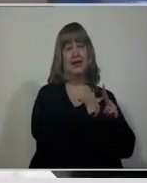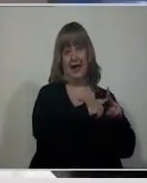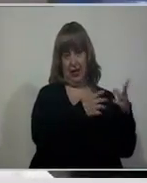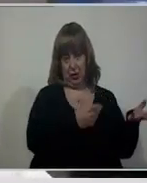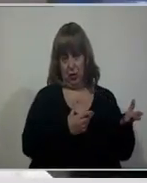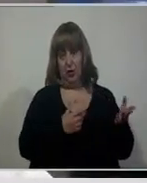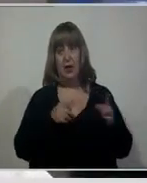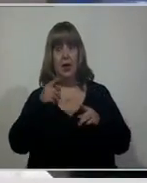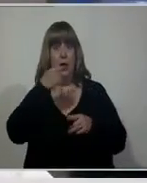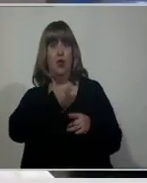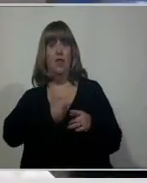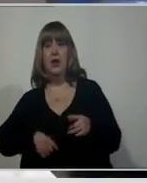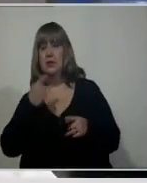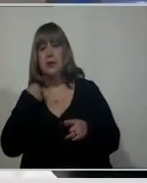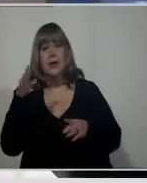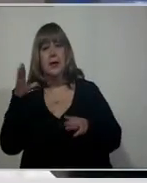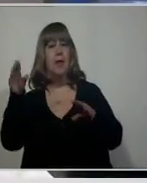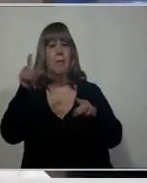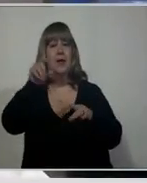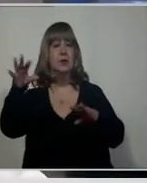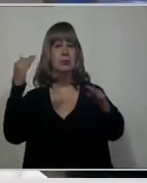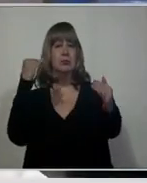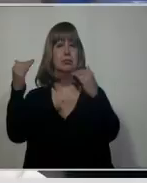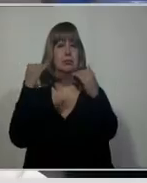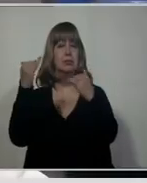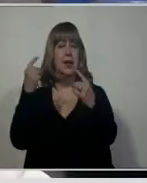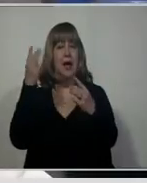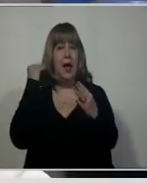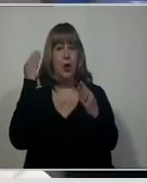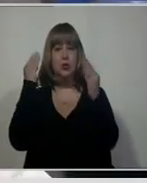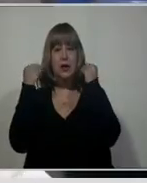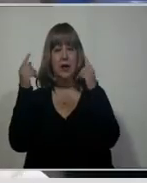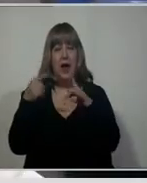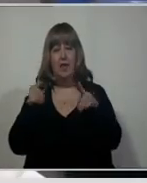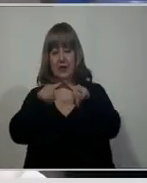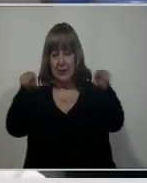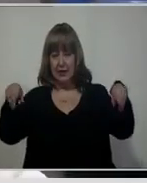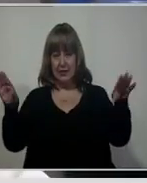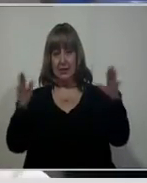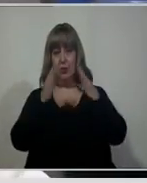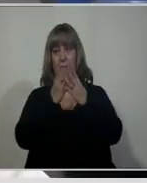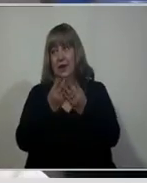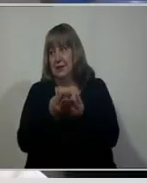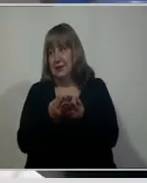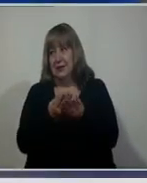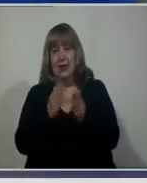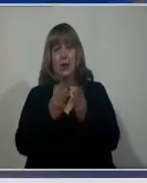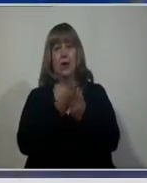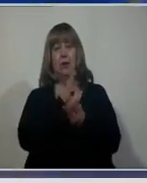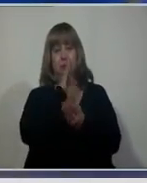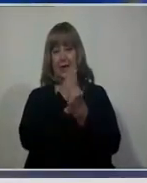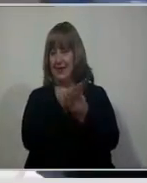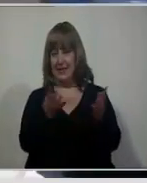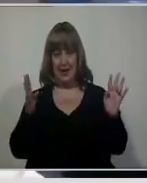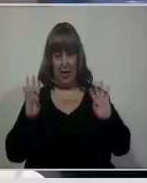escuchar más a veces el cierran y creen que tienen razón y no la tienen y a veces hacen boludeces por no escuchar tiene buena